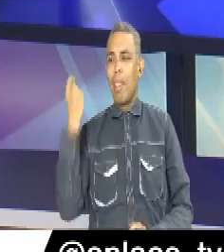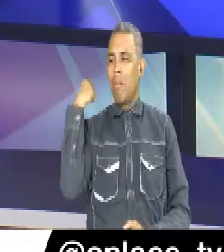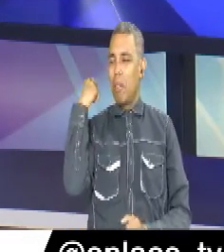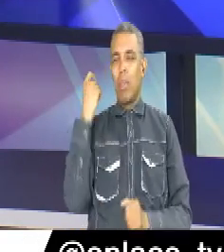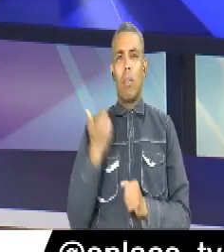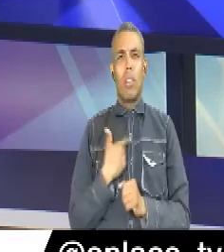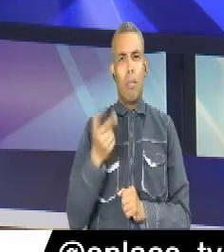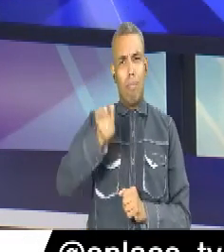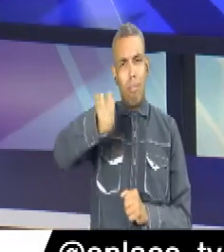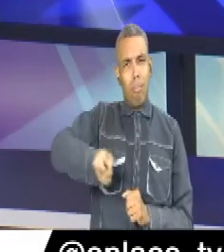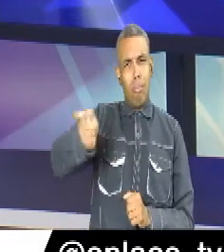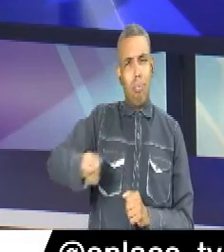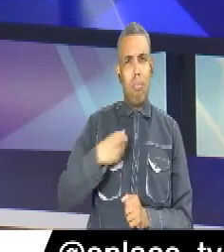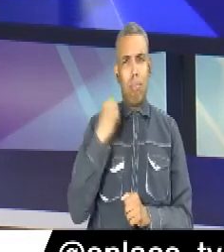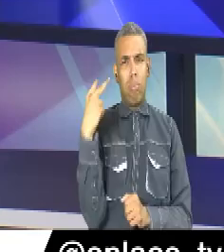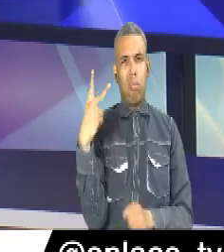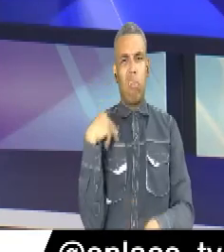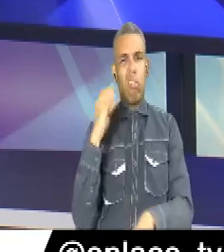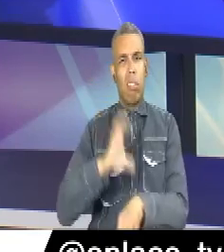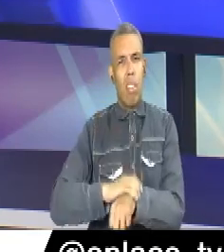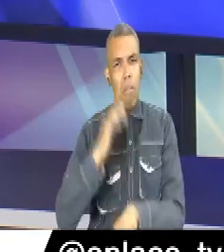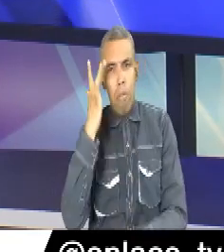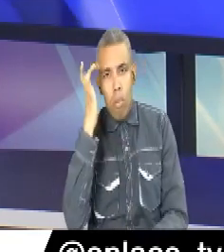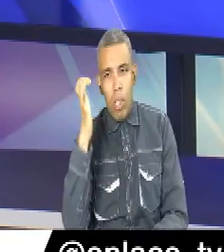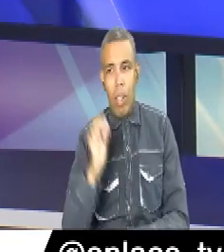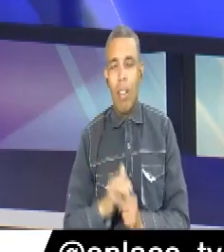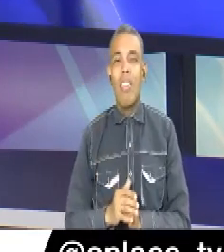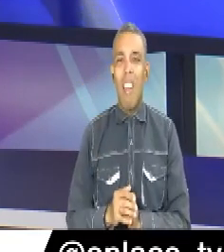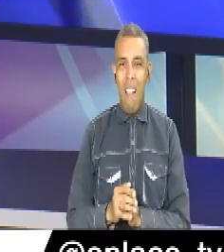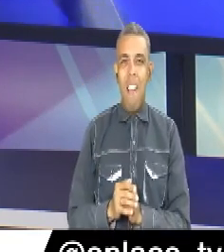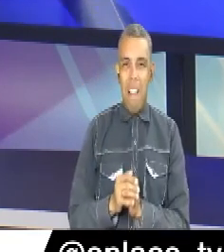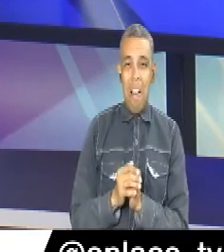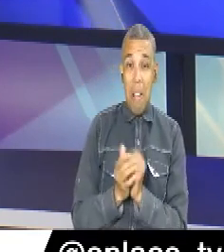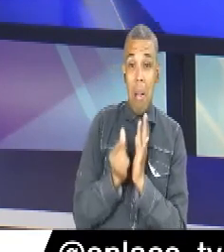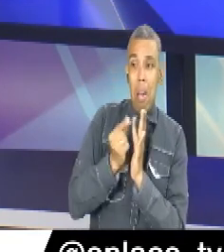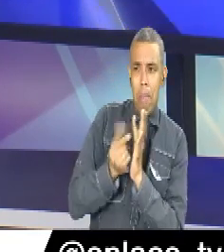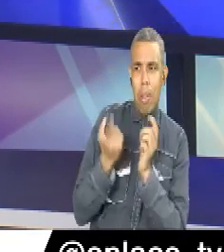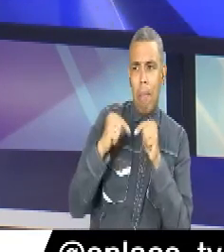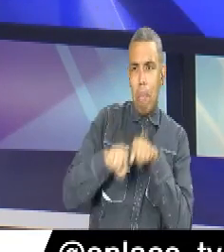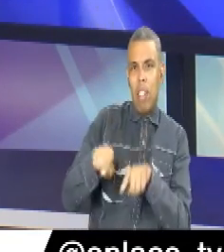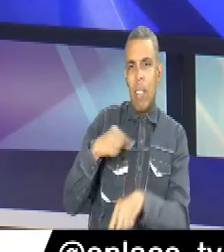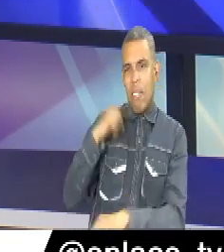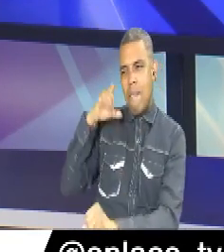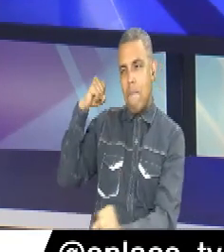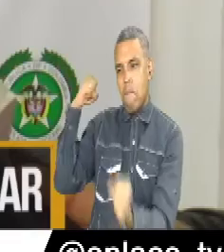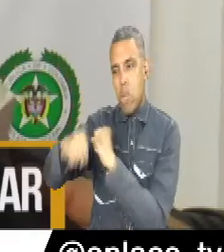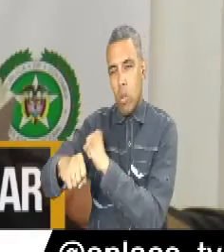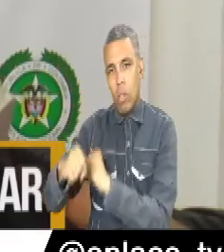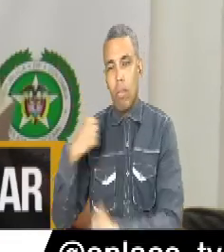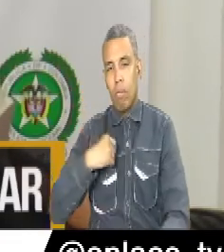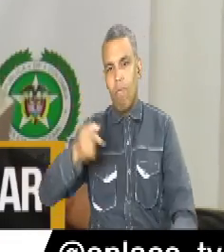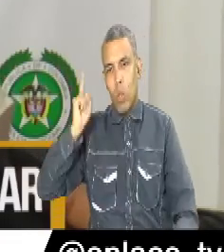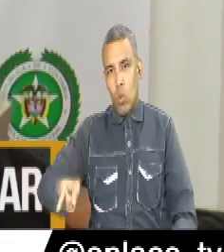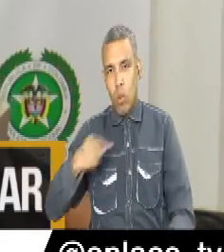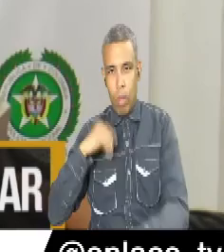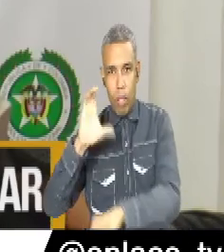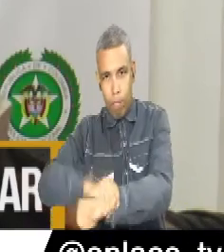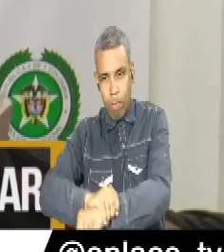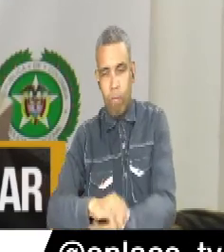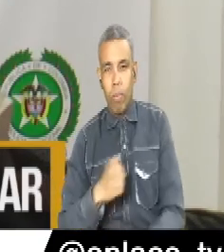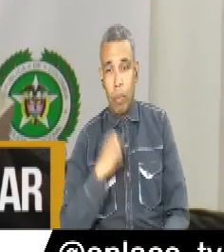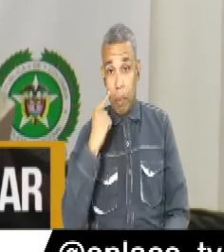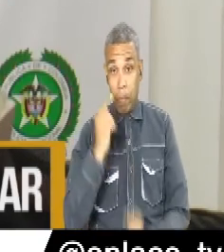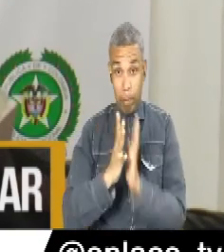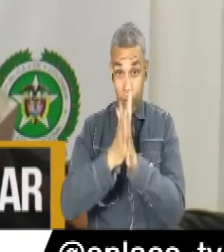sujetos por violencia intrafamiliar. Los casos se presentaron en sectores distintos en Barranca Bermeja. Pues se destacan dos casos